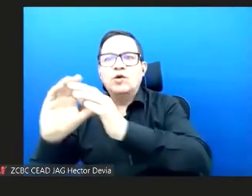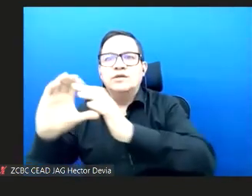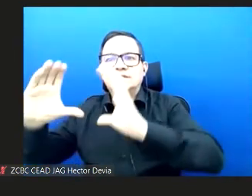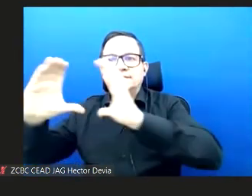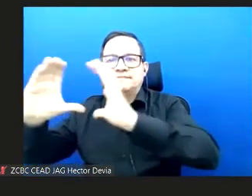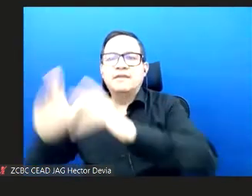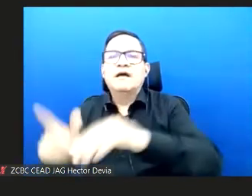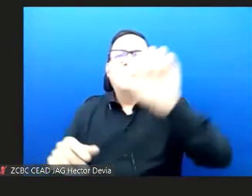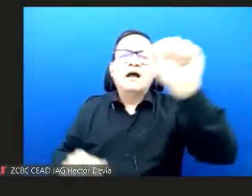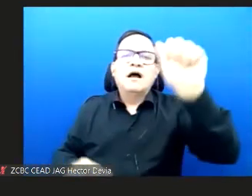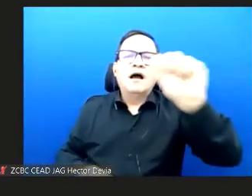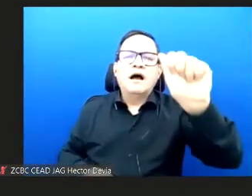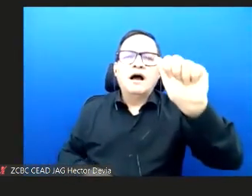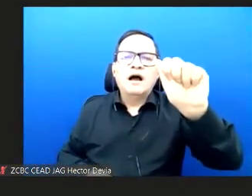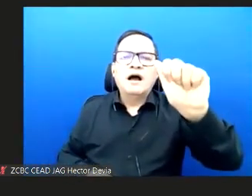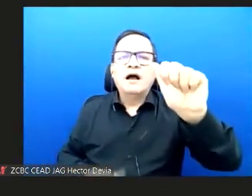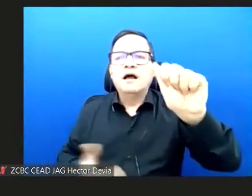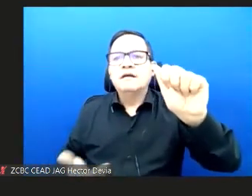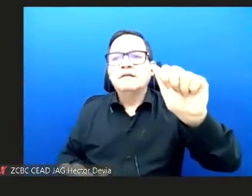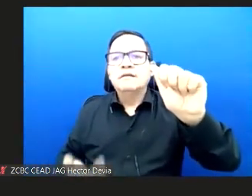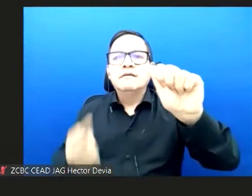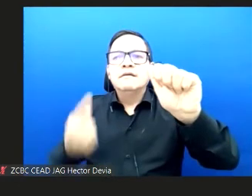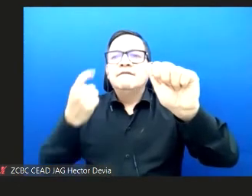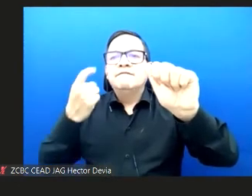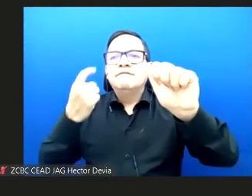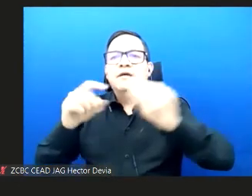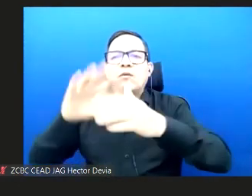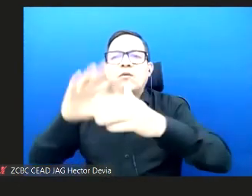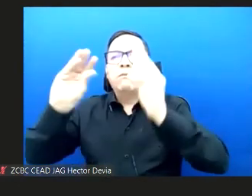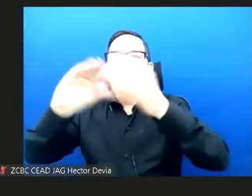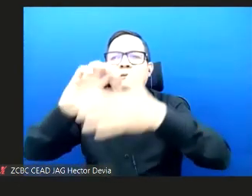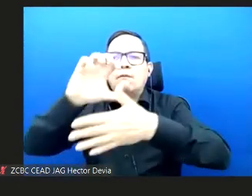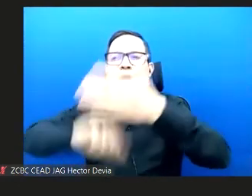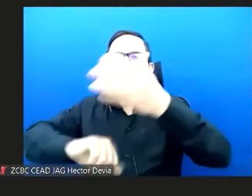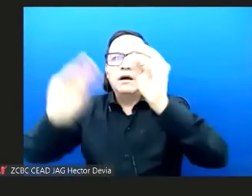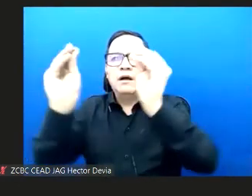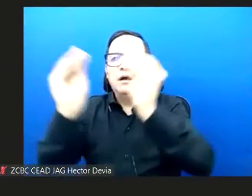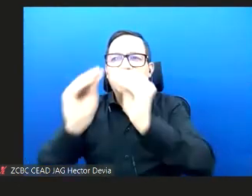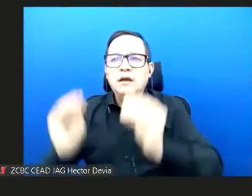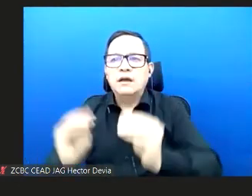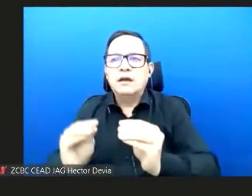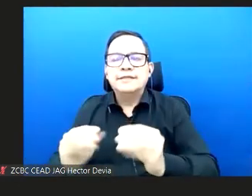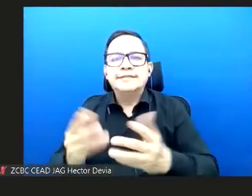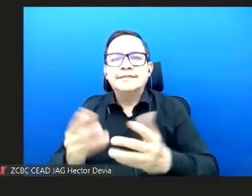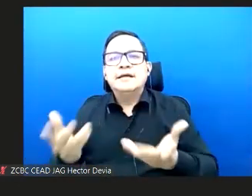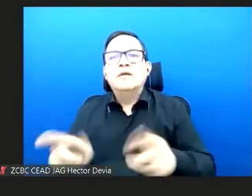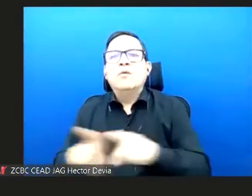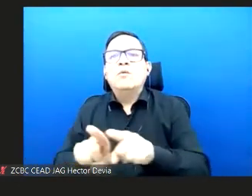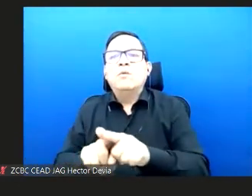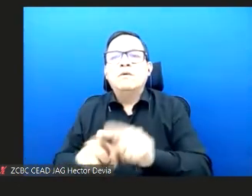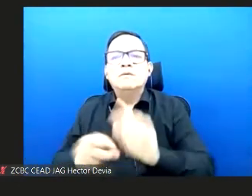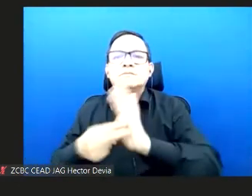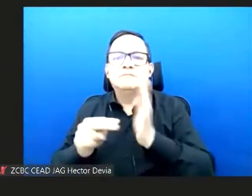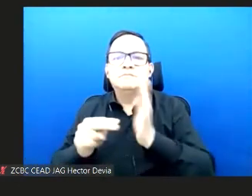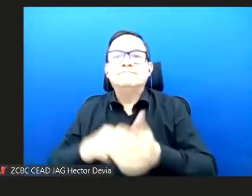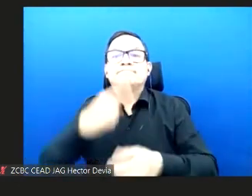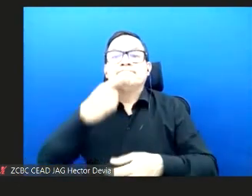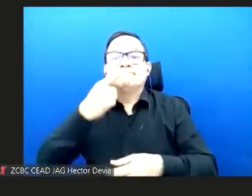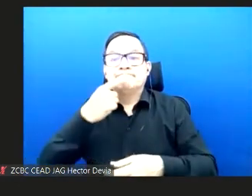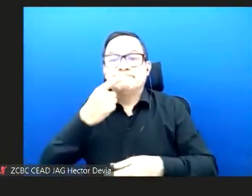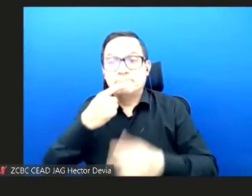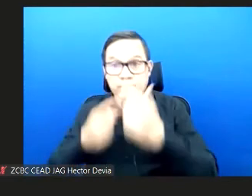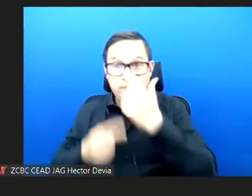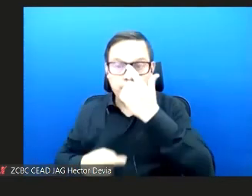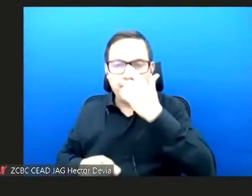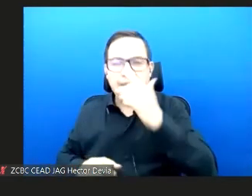A. Pero no hemos analizado la diferencia simétrica. Y en la diferencia simétrica, como ya les he dicho, tenemos